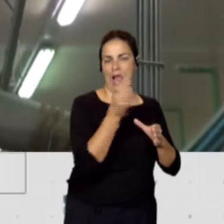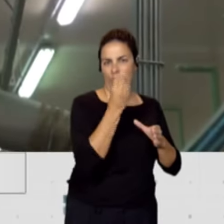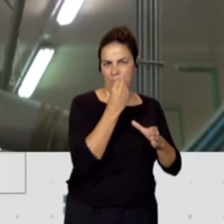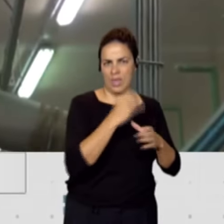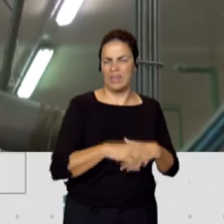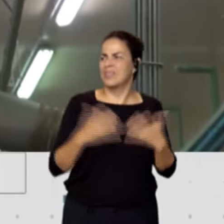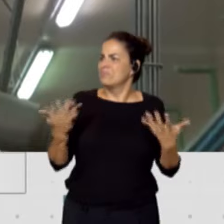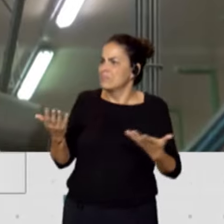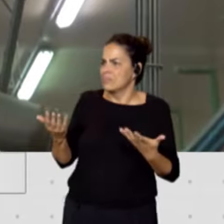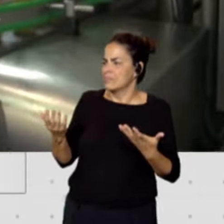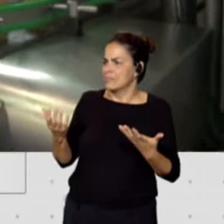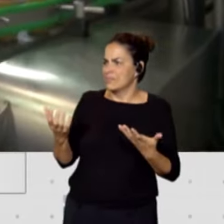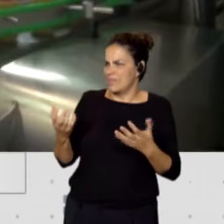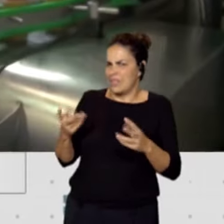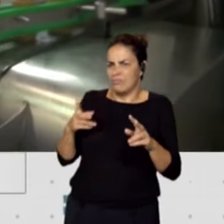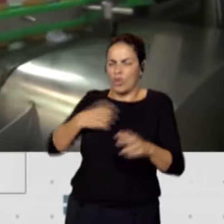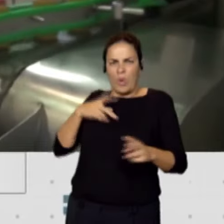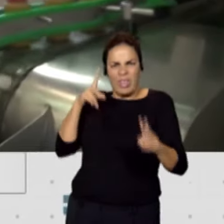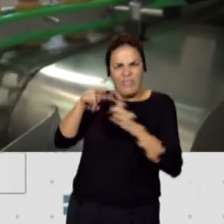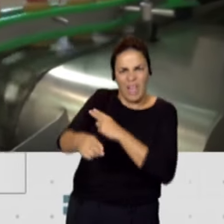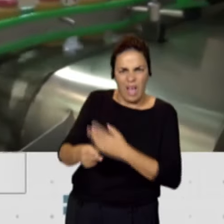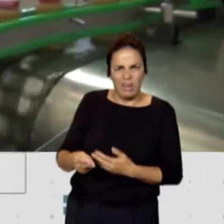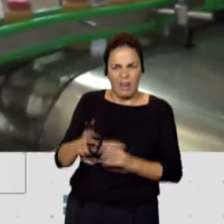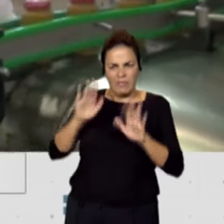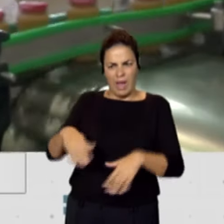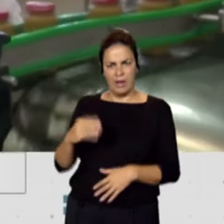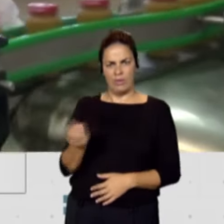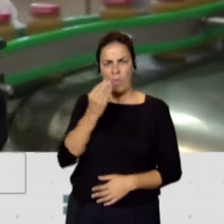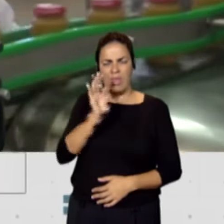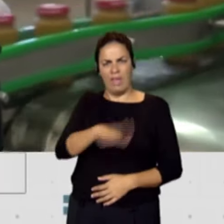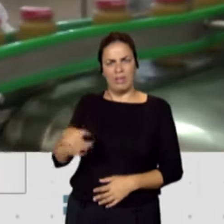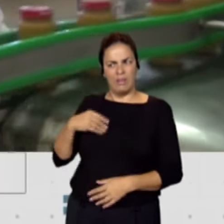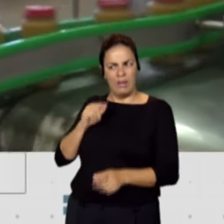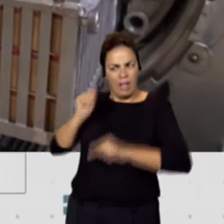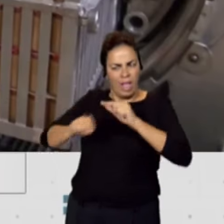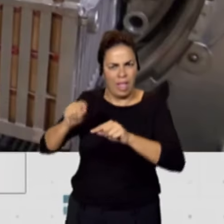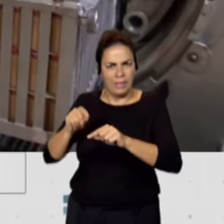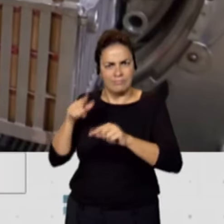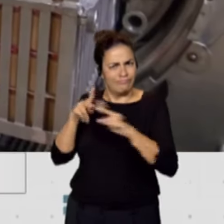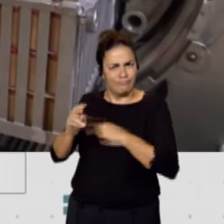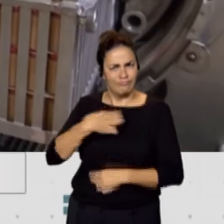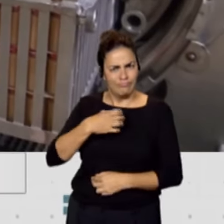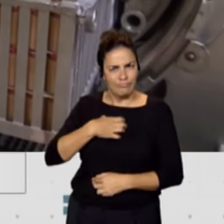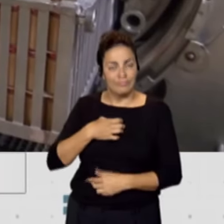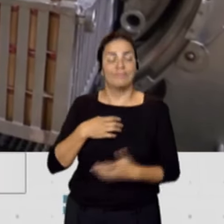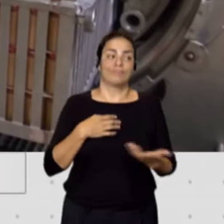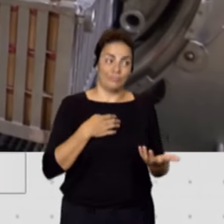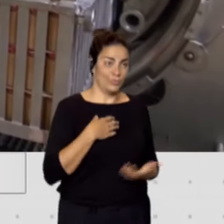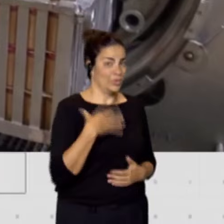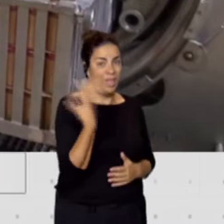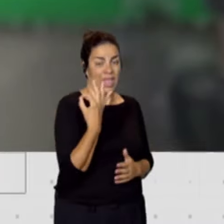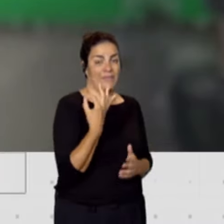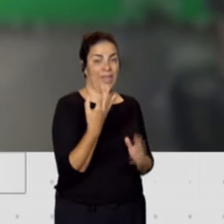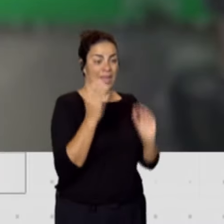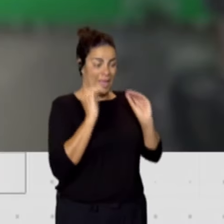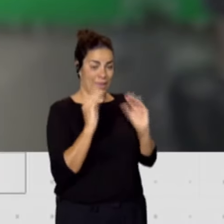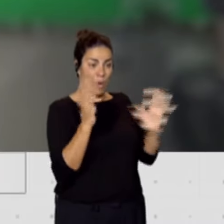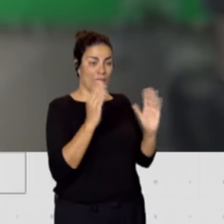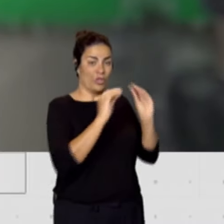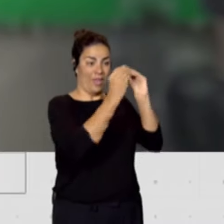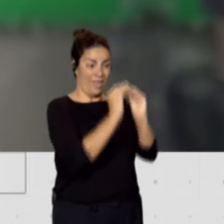acaben contaminando Por decirlo de alguna manera ese producto infantil Pues habría que eliminarlos en la producción del